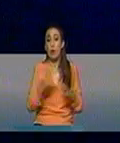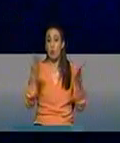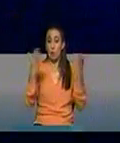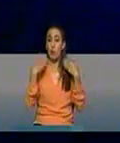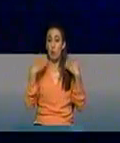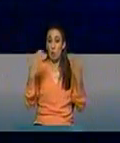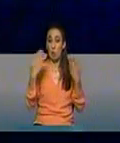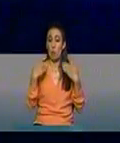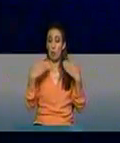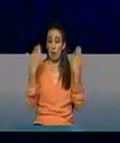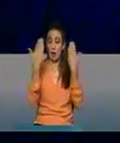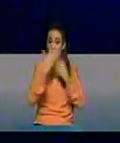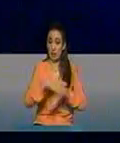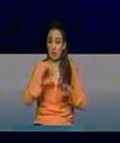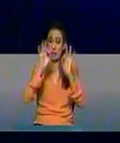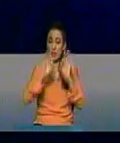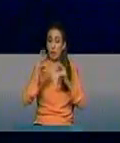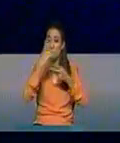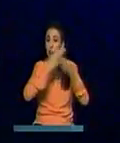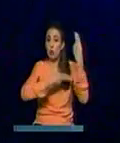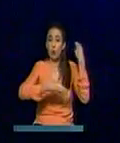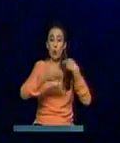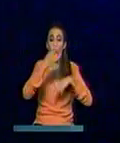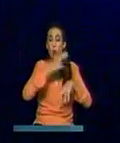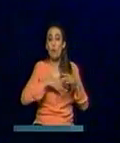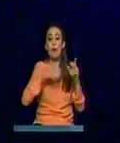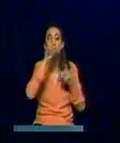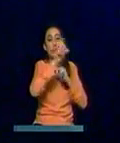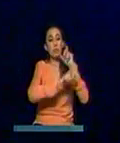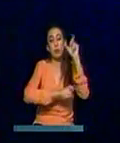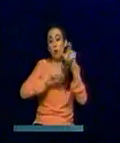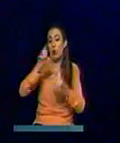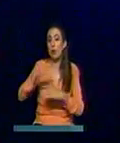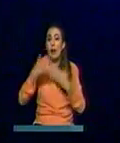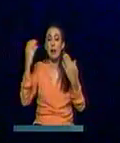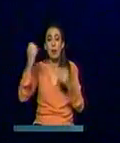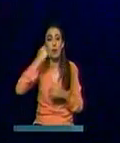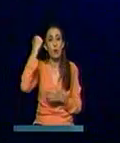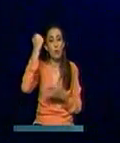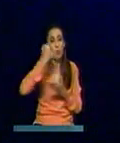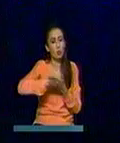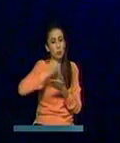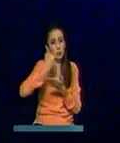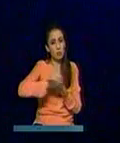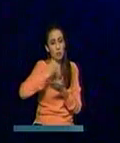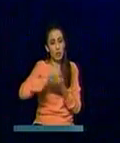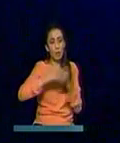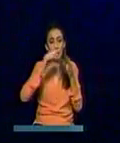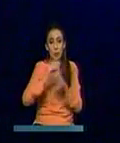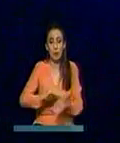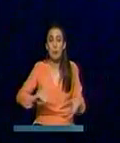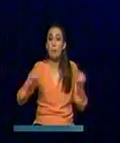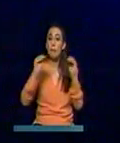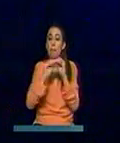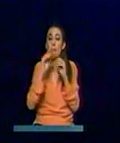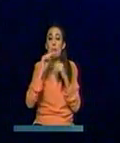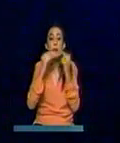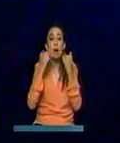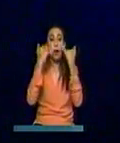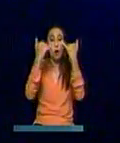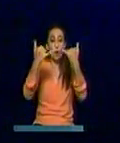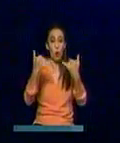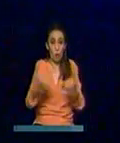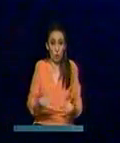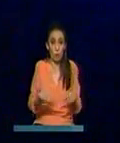en Quito, vivimos comerciantes, vivimos gente emprendedora, gente luchadora, gente que nos la rebuscamos como sea. Y